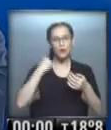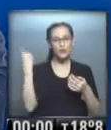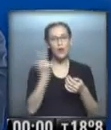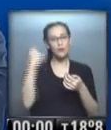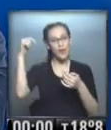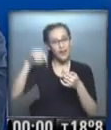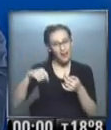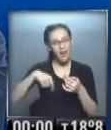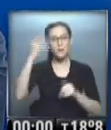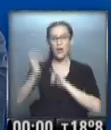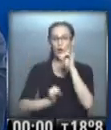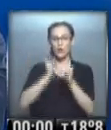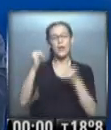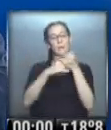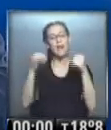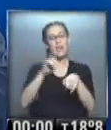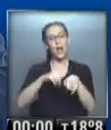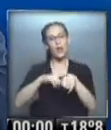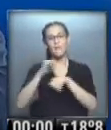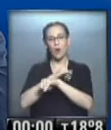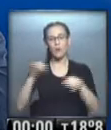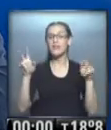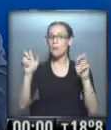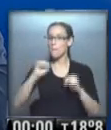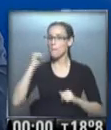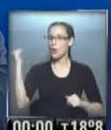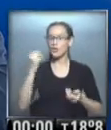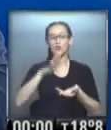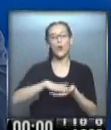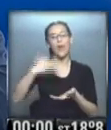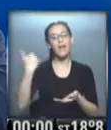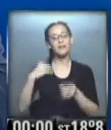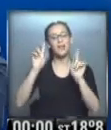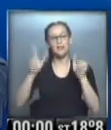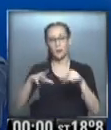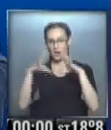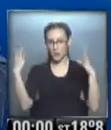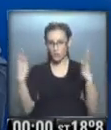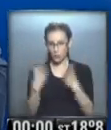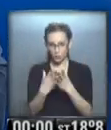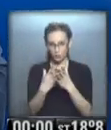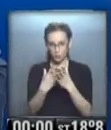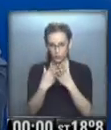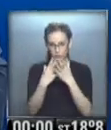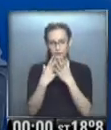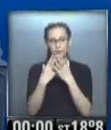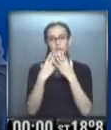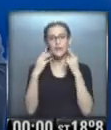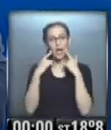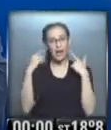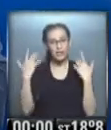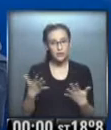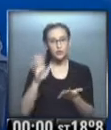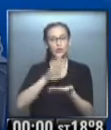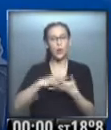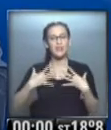para compartir con ustedes media hora de información, lo más importante de lo que ha ocurrido en la Argentina y en el mundo, por supuesto. Atentos a la salud